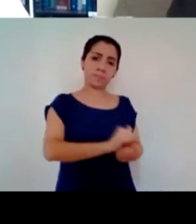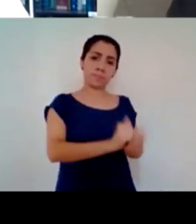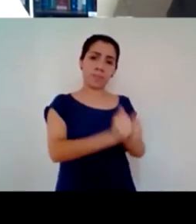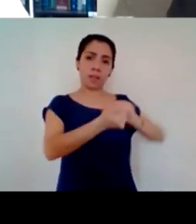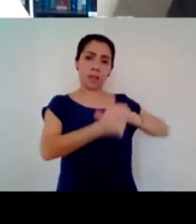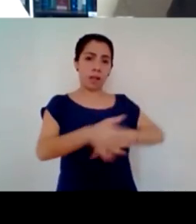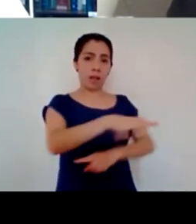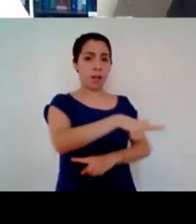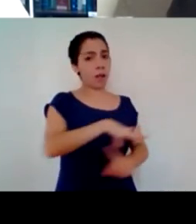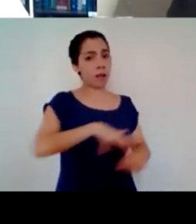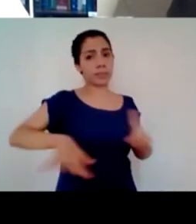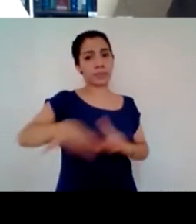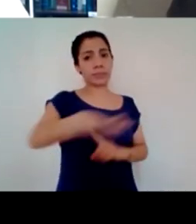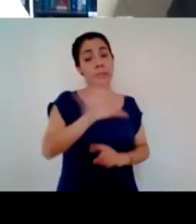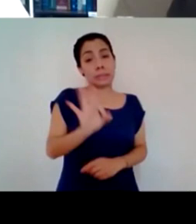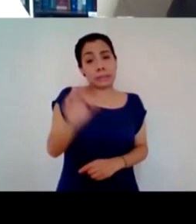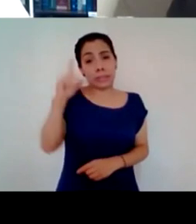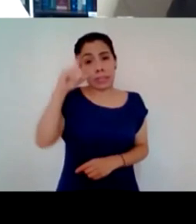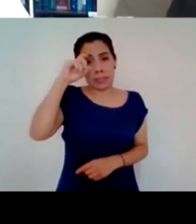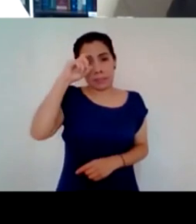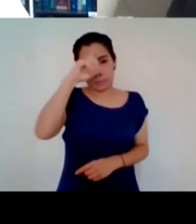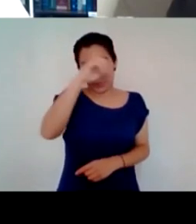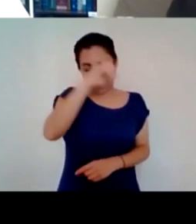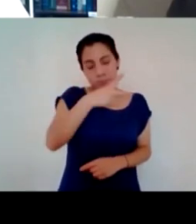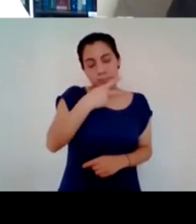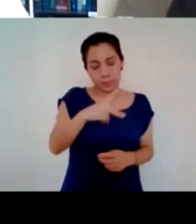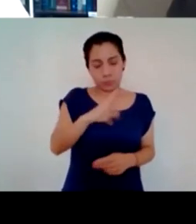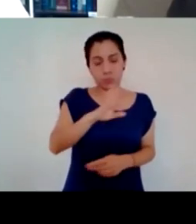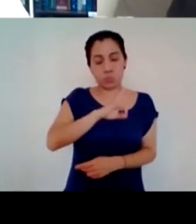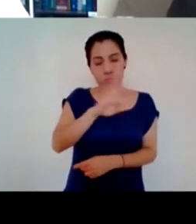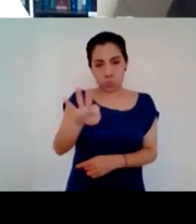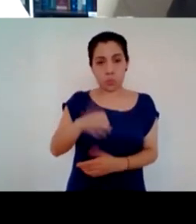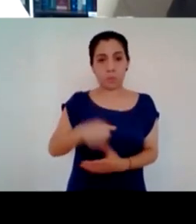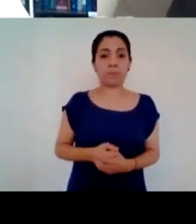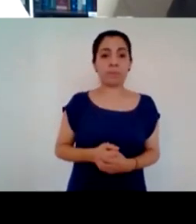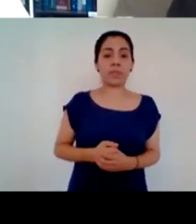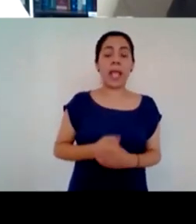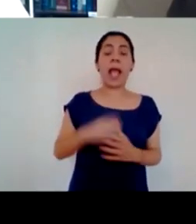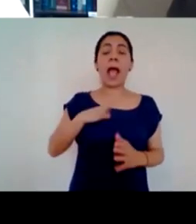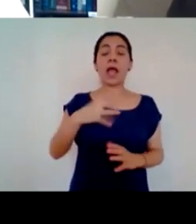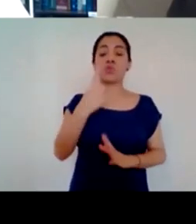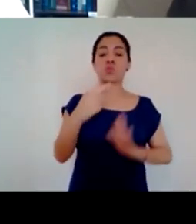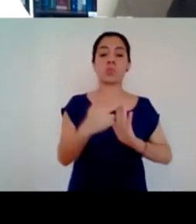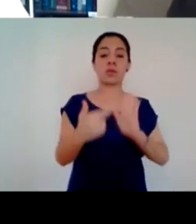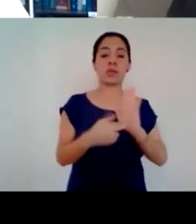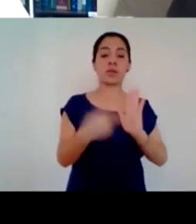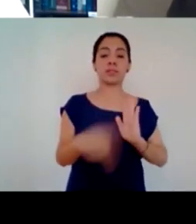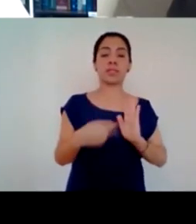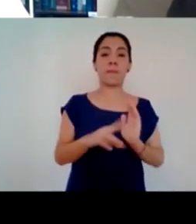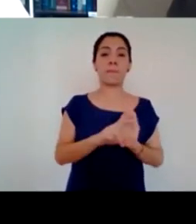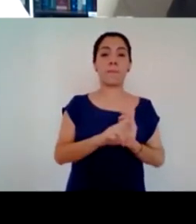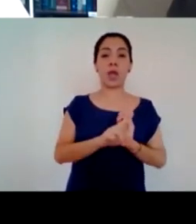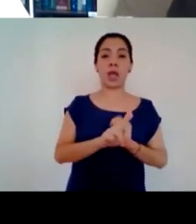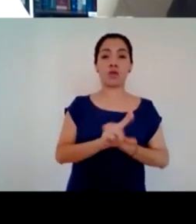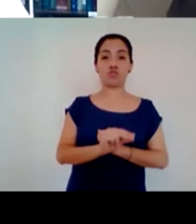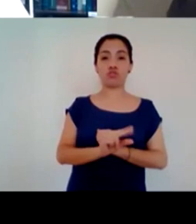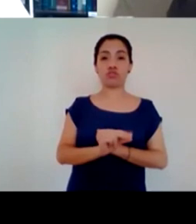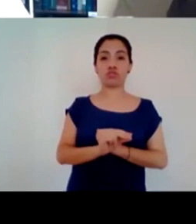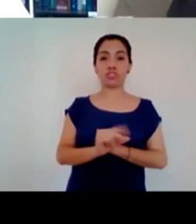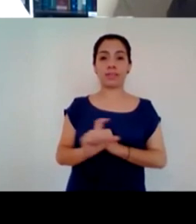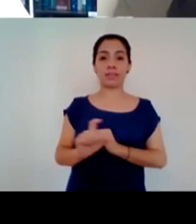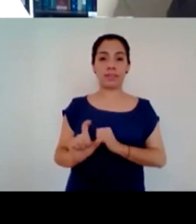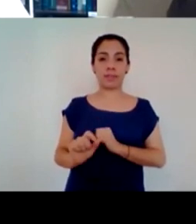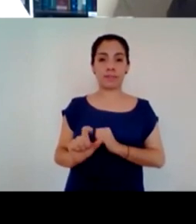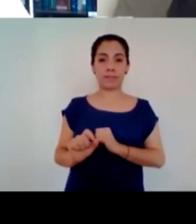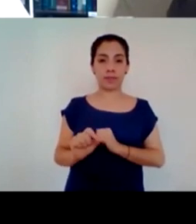Le llamamos la regla del 80-20 a una situación que se ve en hospitales, fábricas, escuelas,